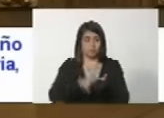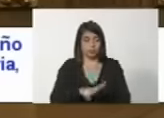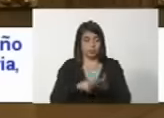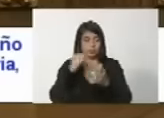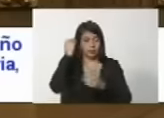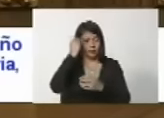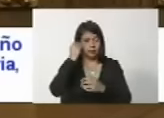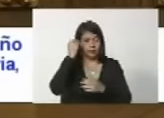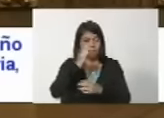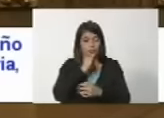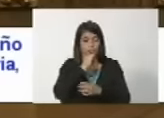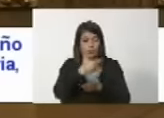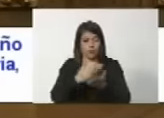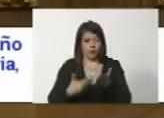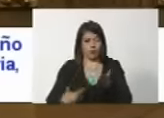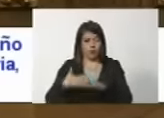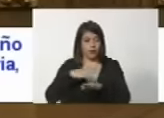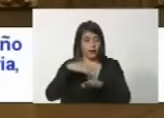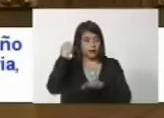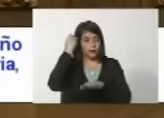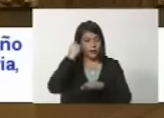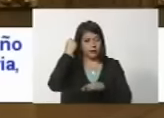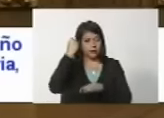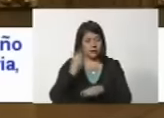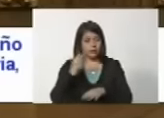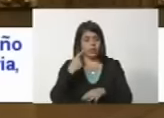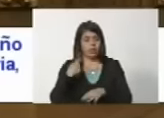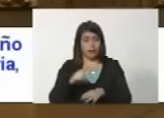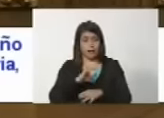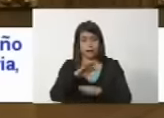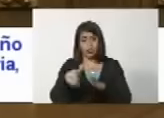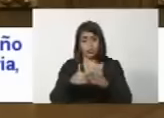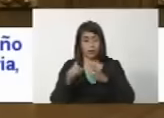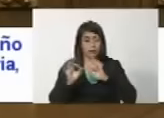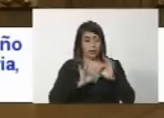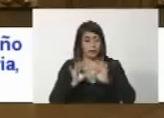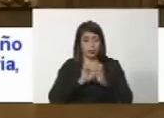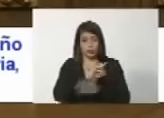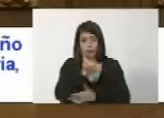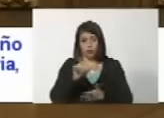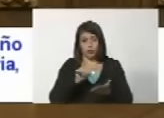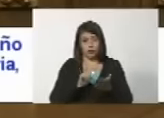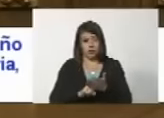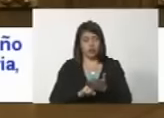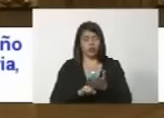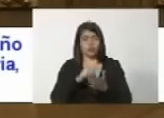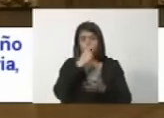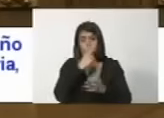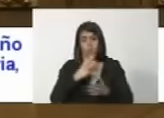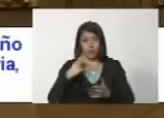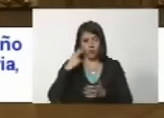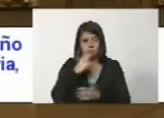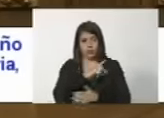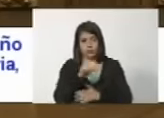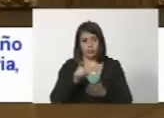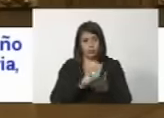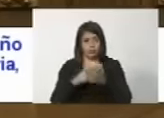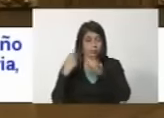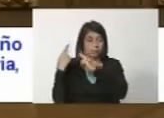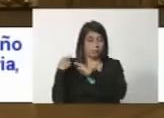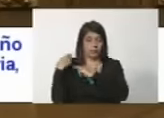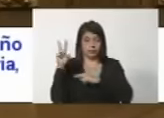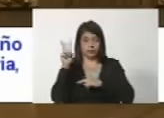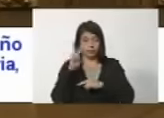se considere este informe, porque consideramos que Jaidis tiene las capacidades plenas, que tiene el compromiso pleno para